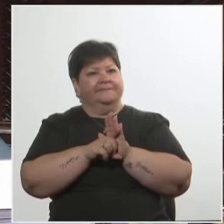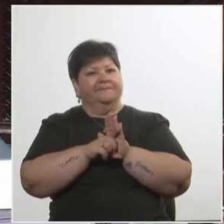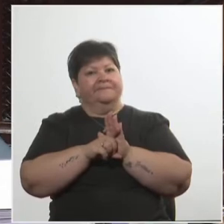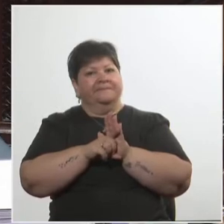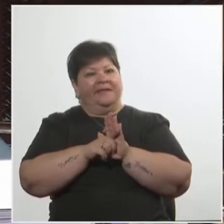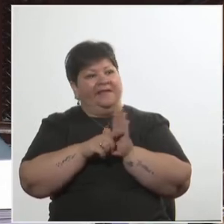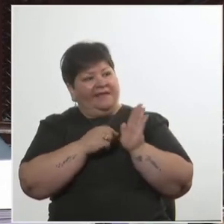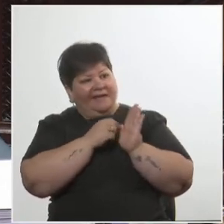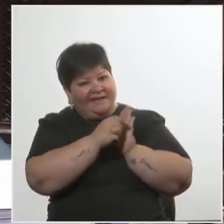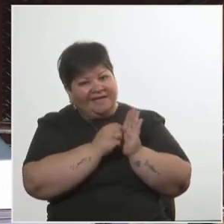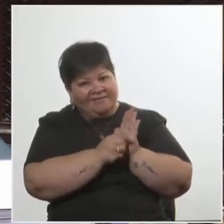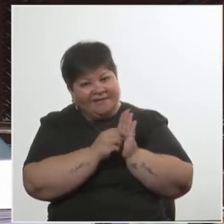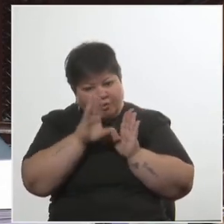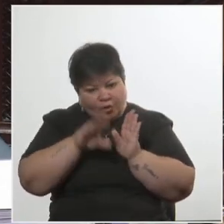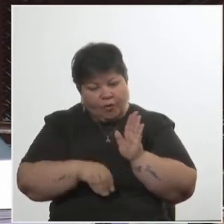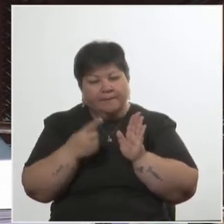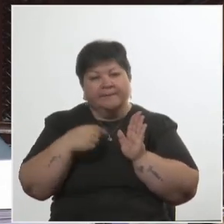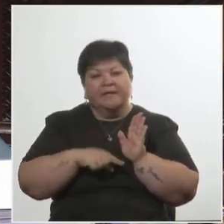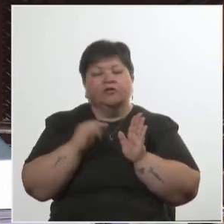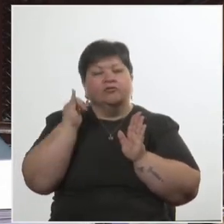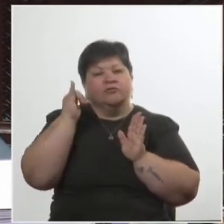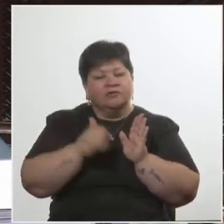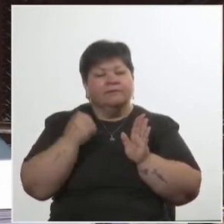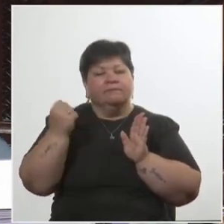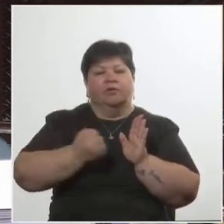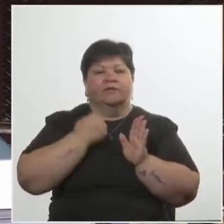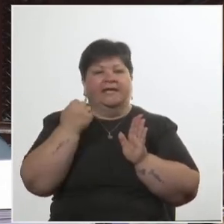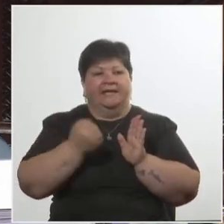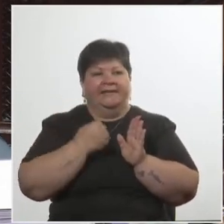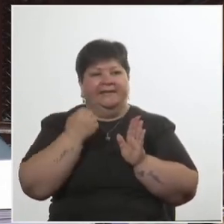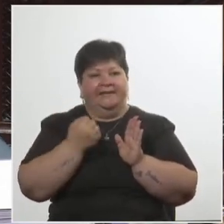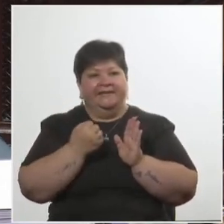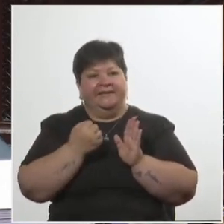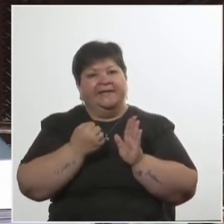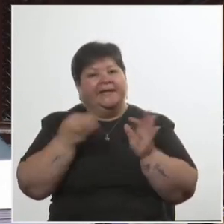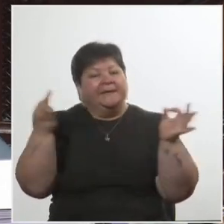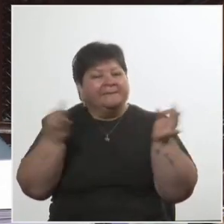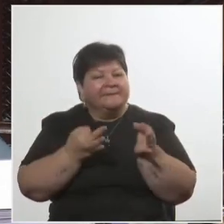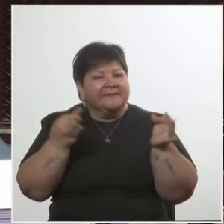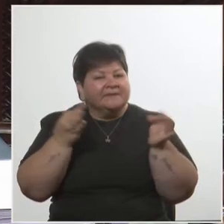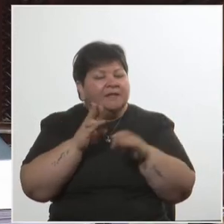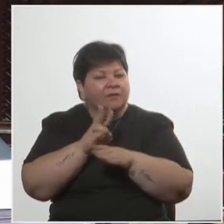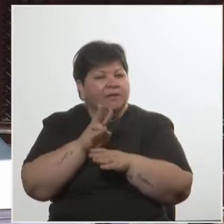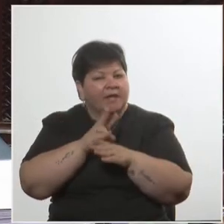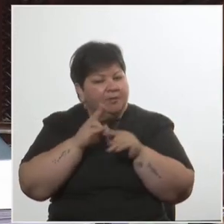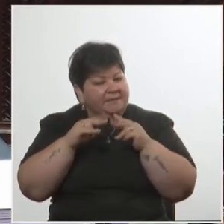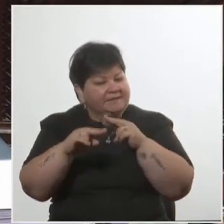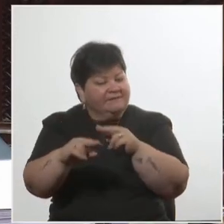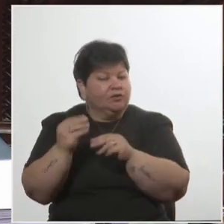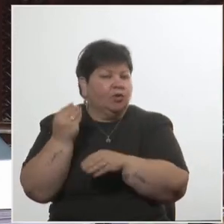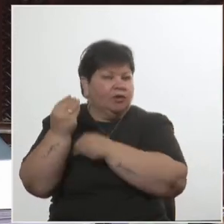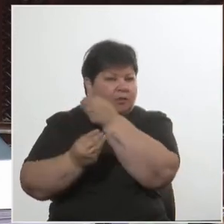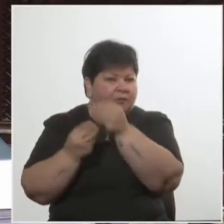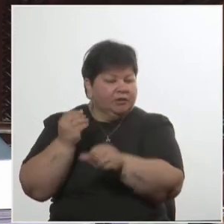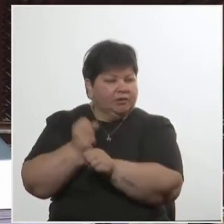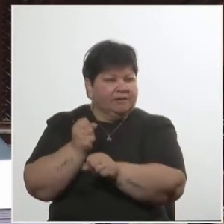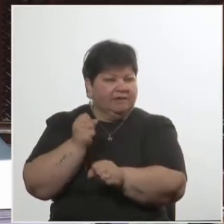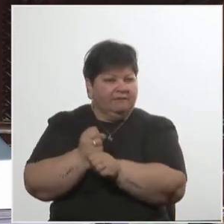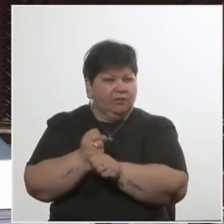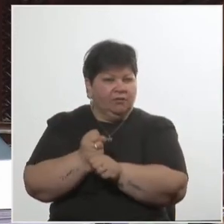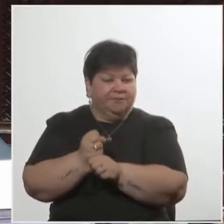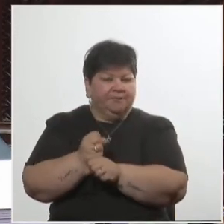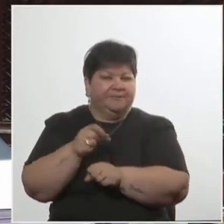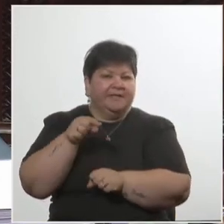pero me parece que una señal que establezca que se tendrá Especial cuidado en la preservación de los puestos de trabajo es algo